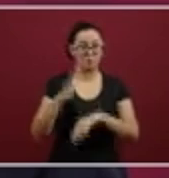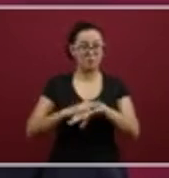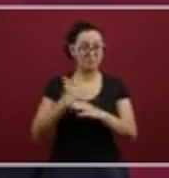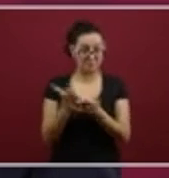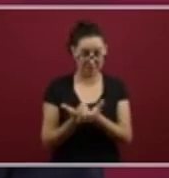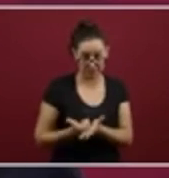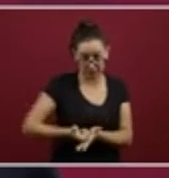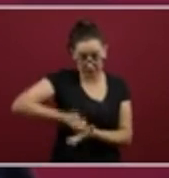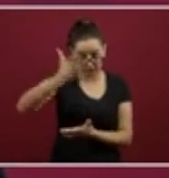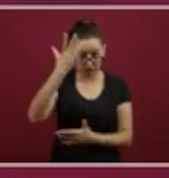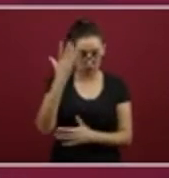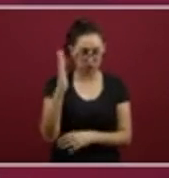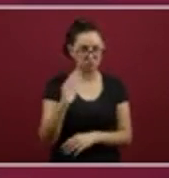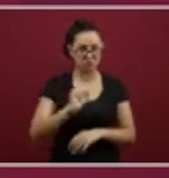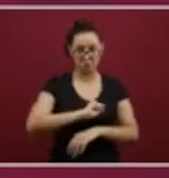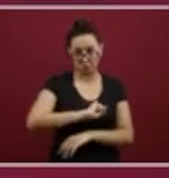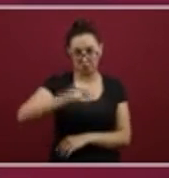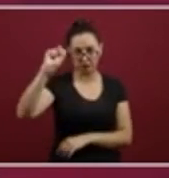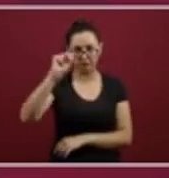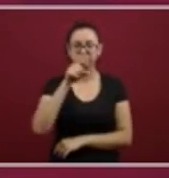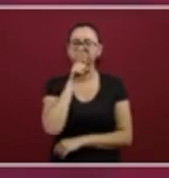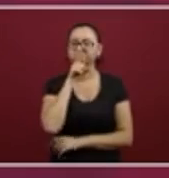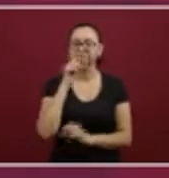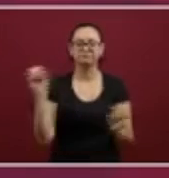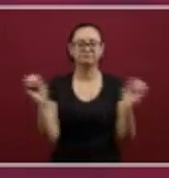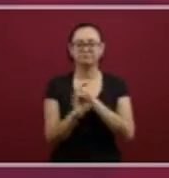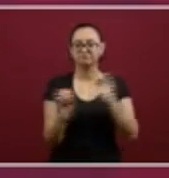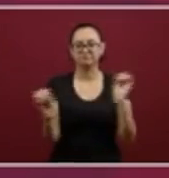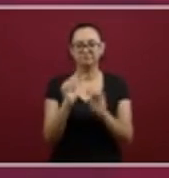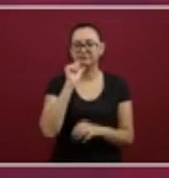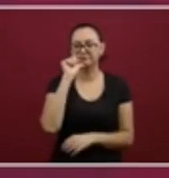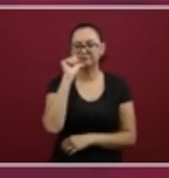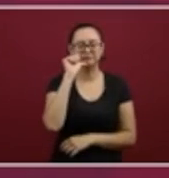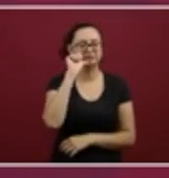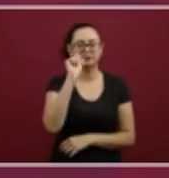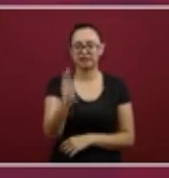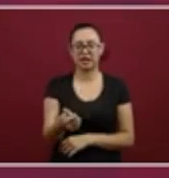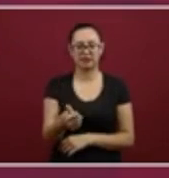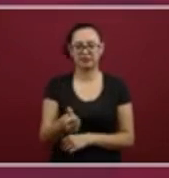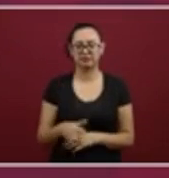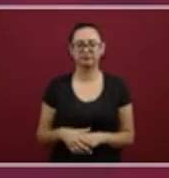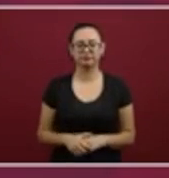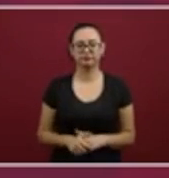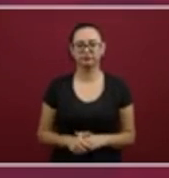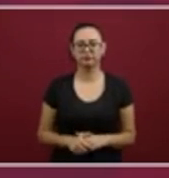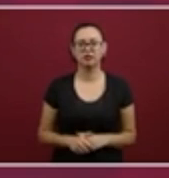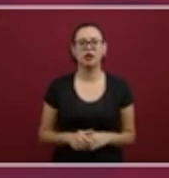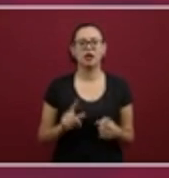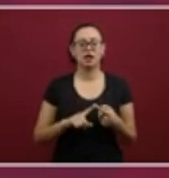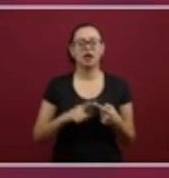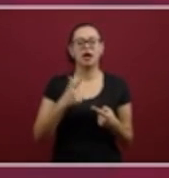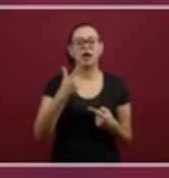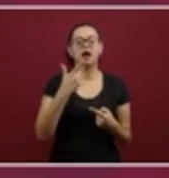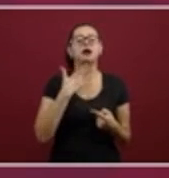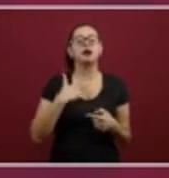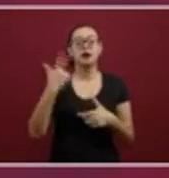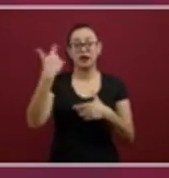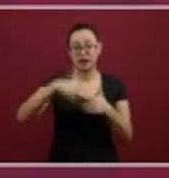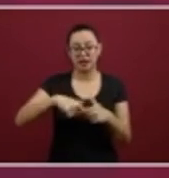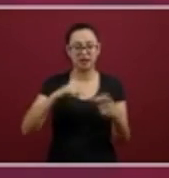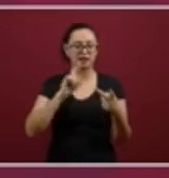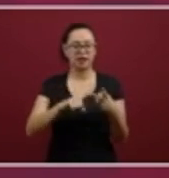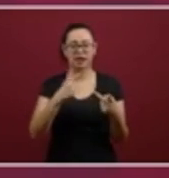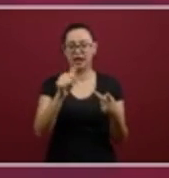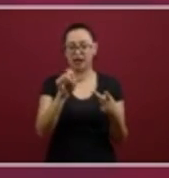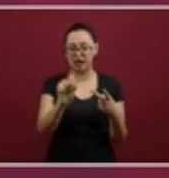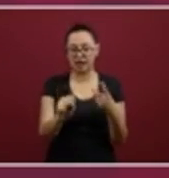los precios de las gasolinas, del gas, de la